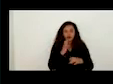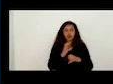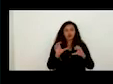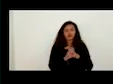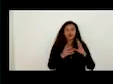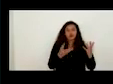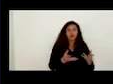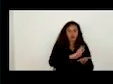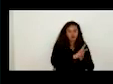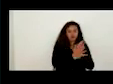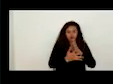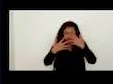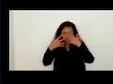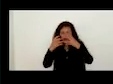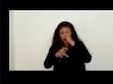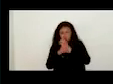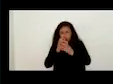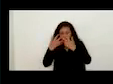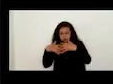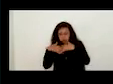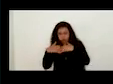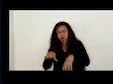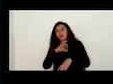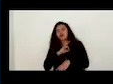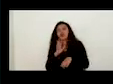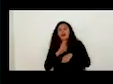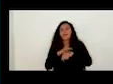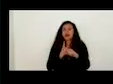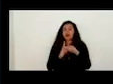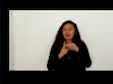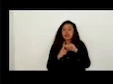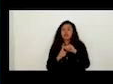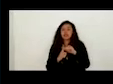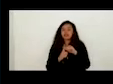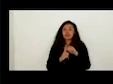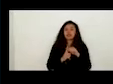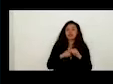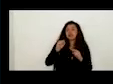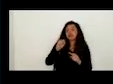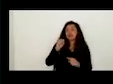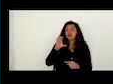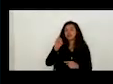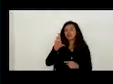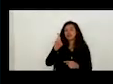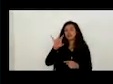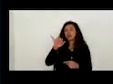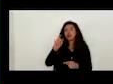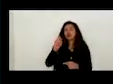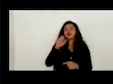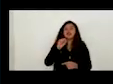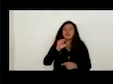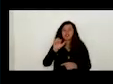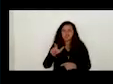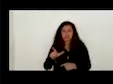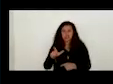industrializados, pueden tener o no adicionado sodio o algunos otros productos que pudieran ser nocivos hacia la